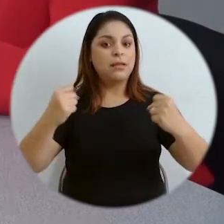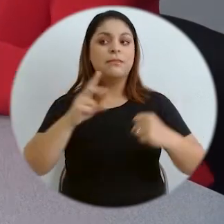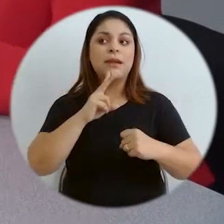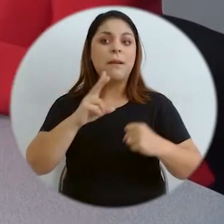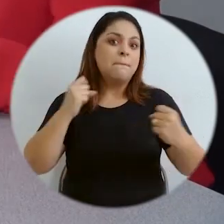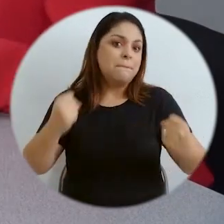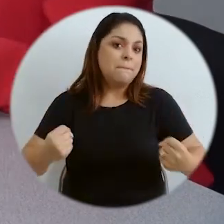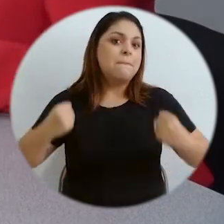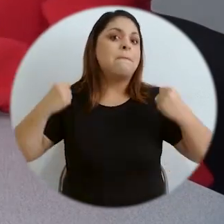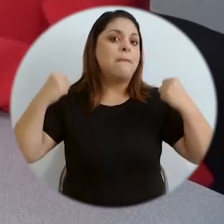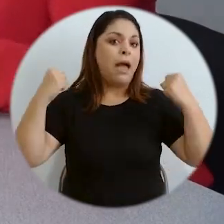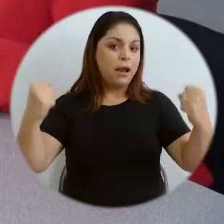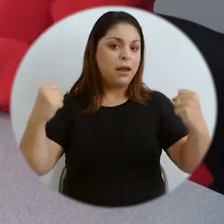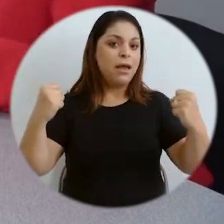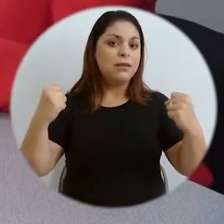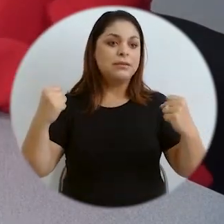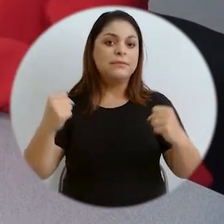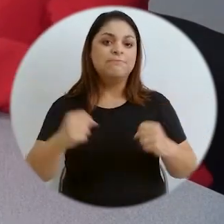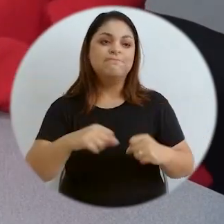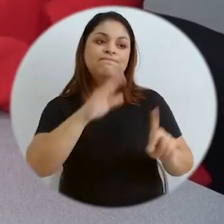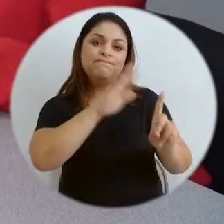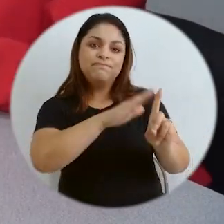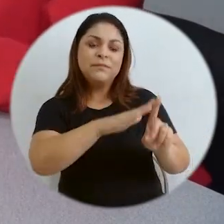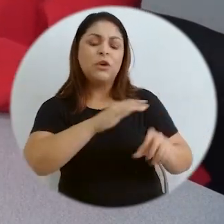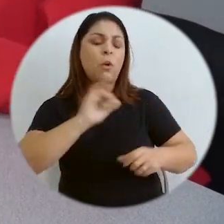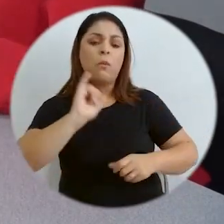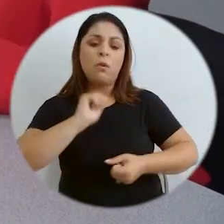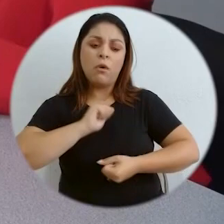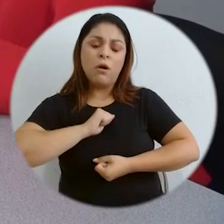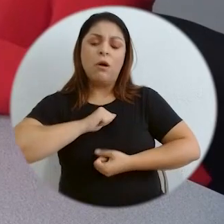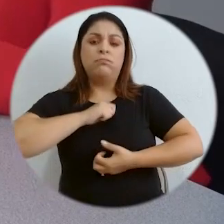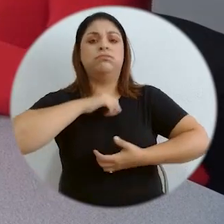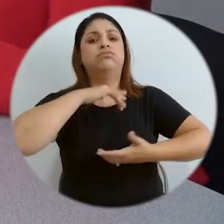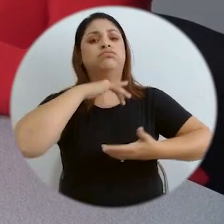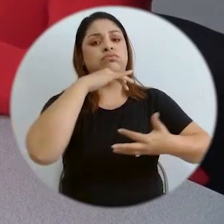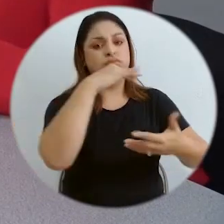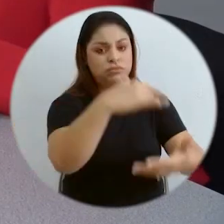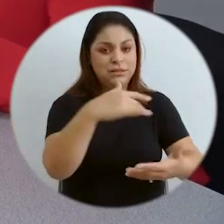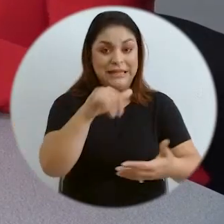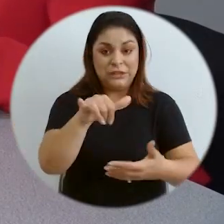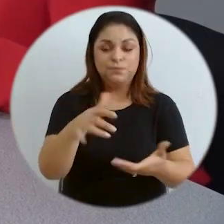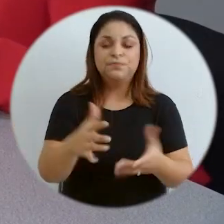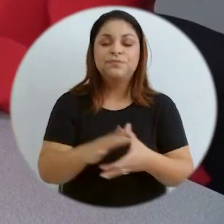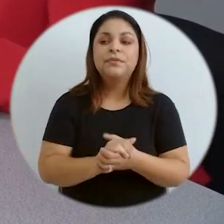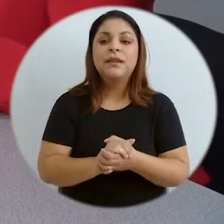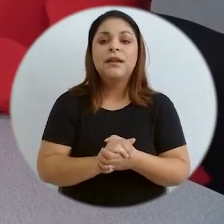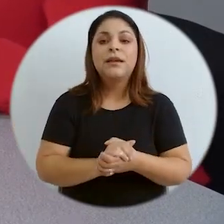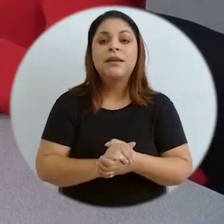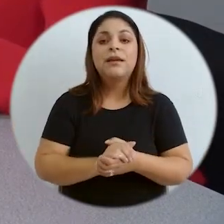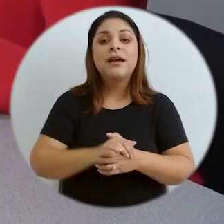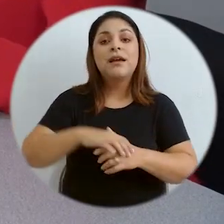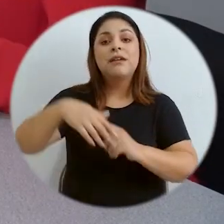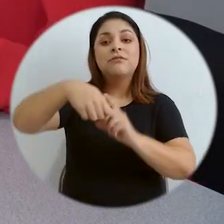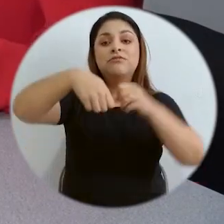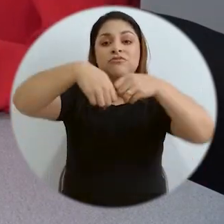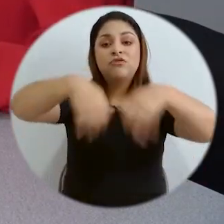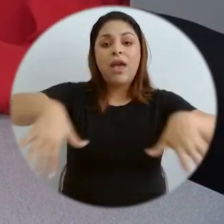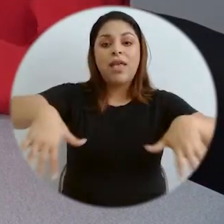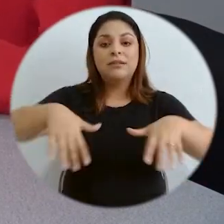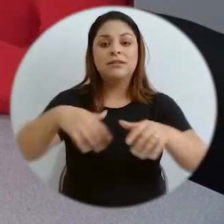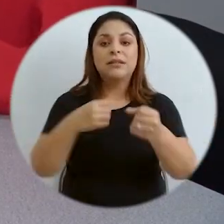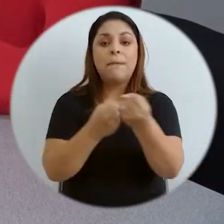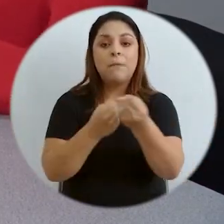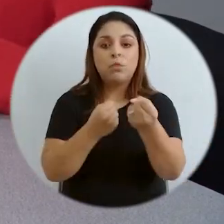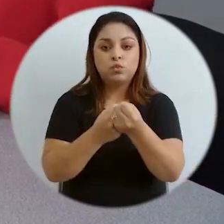decir que es valiente poder llegar y decirle a una persona lo que siente. Claro. ¿Cómo pueden esas redes de apoyo, que quizás no es